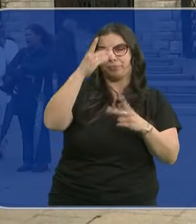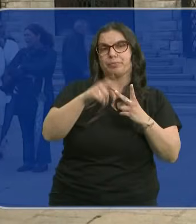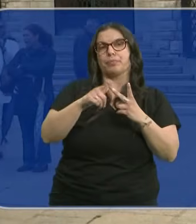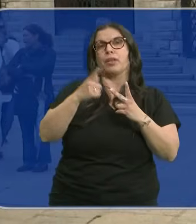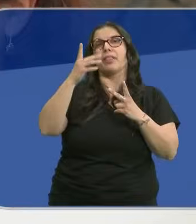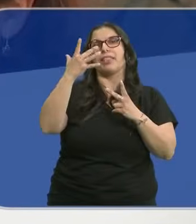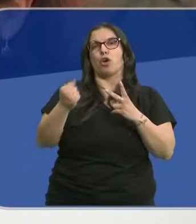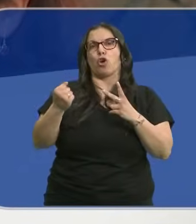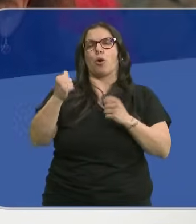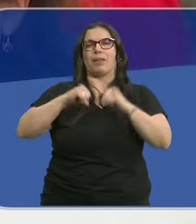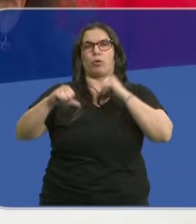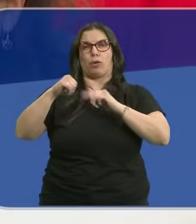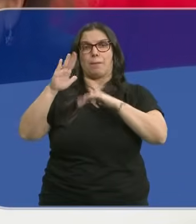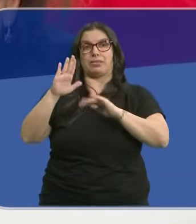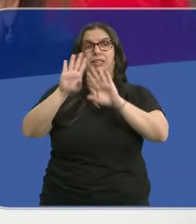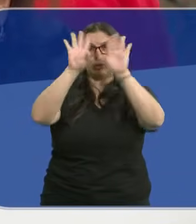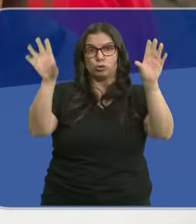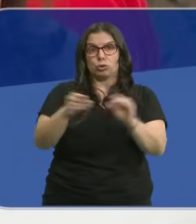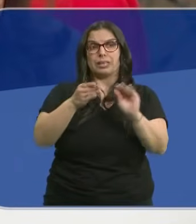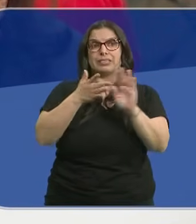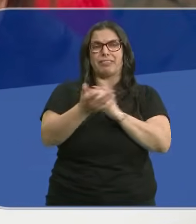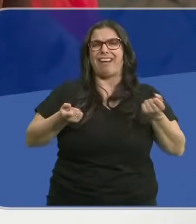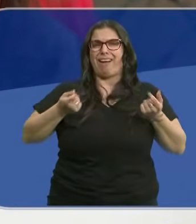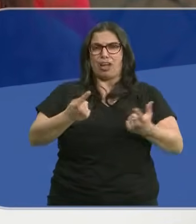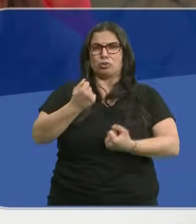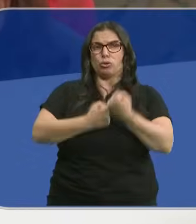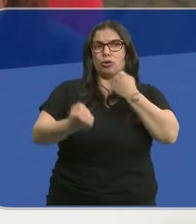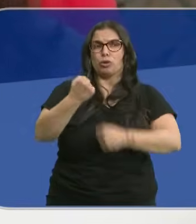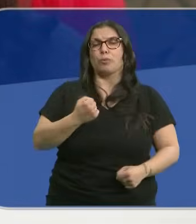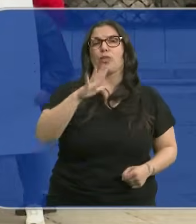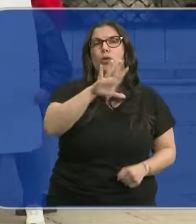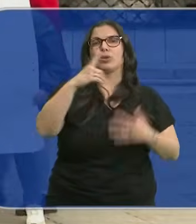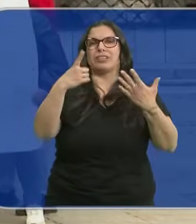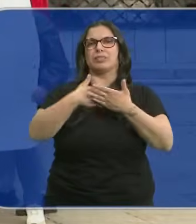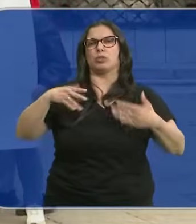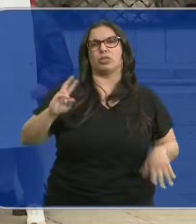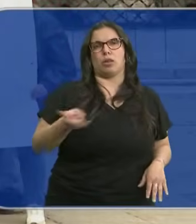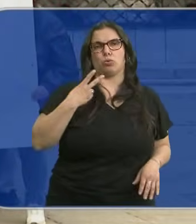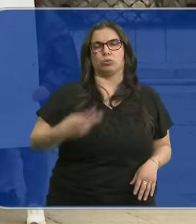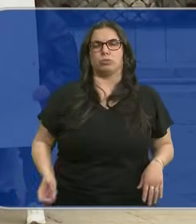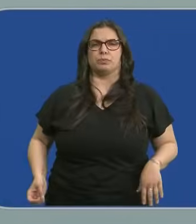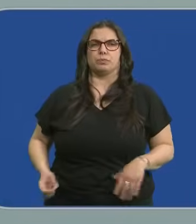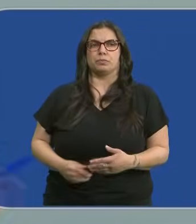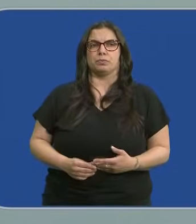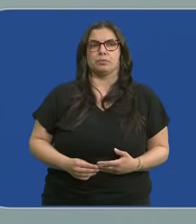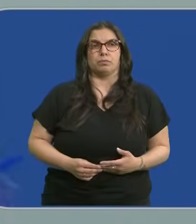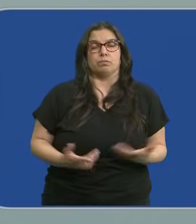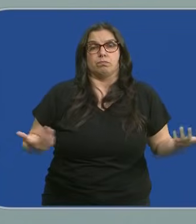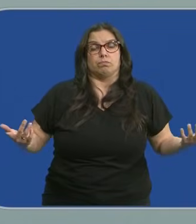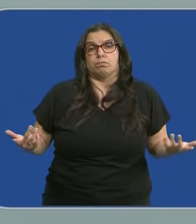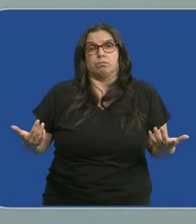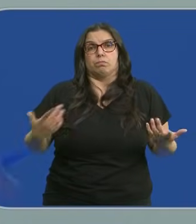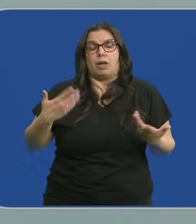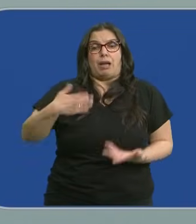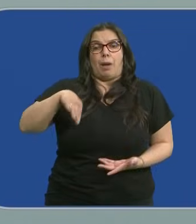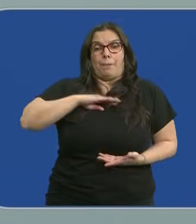más de 5.000 cirugías, lo que ha supuesto un coste económico de 56 millones de euros. No hay